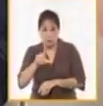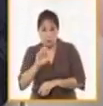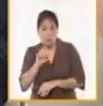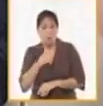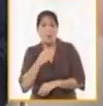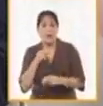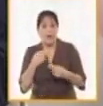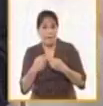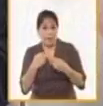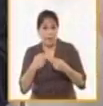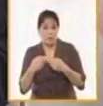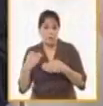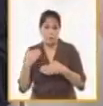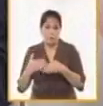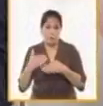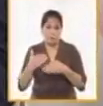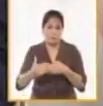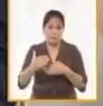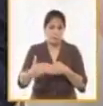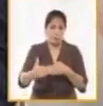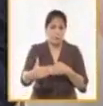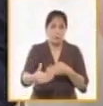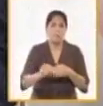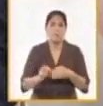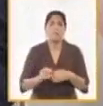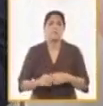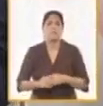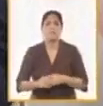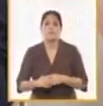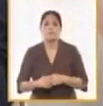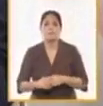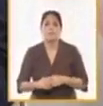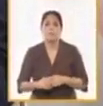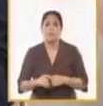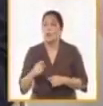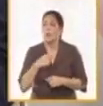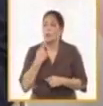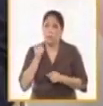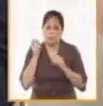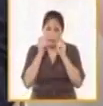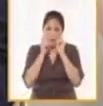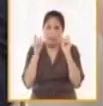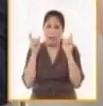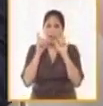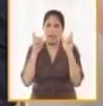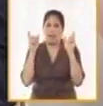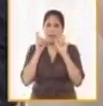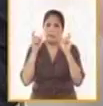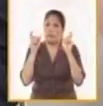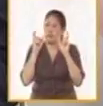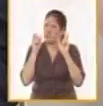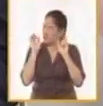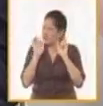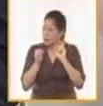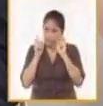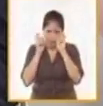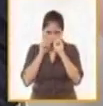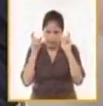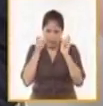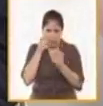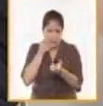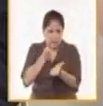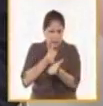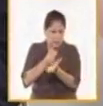eventos que vinieron los 2 días siguientes, no hemos dejado de estar activados en seguimiento de las